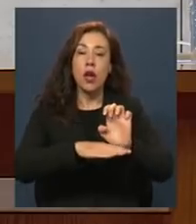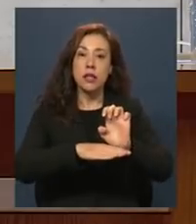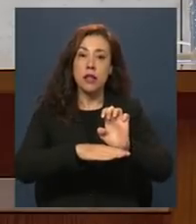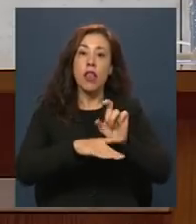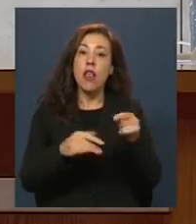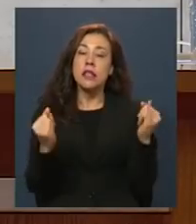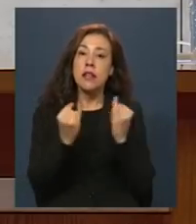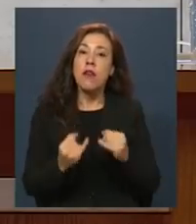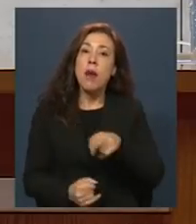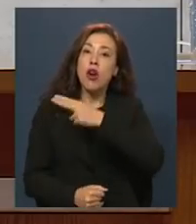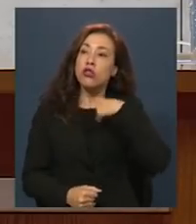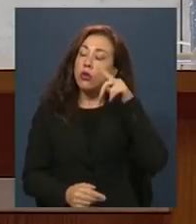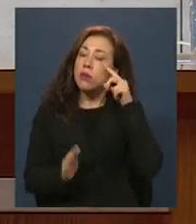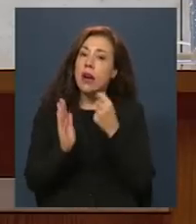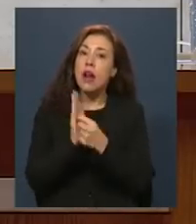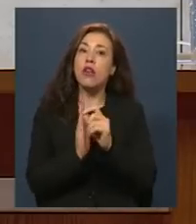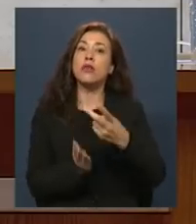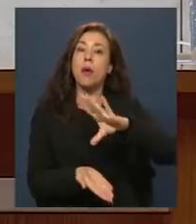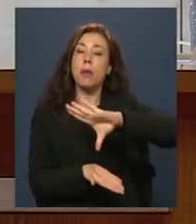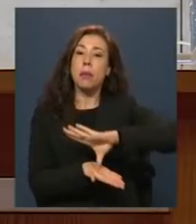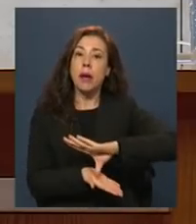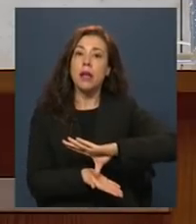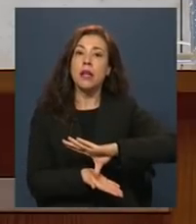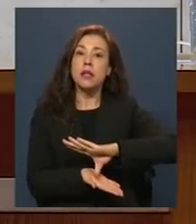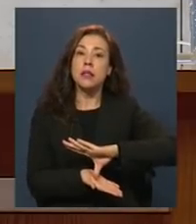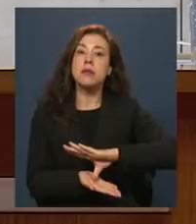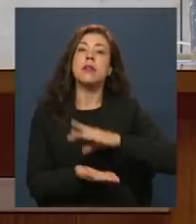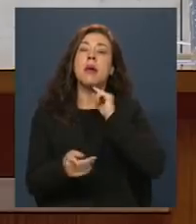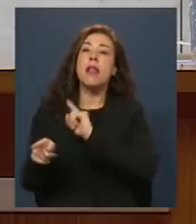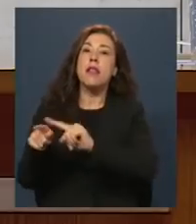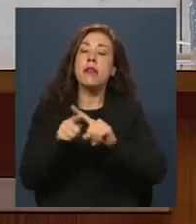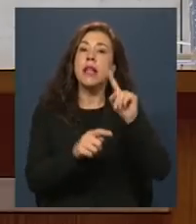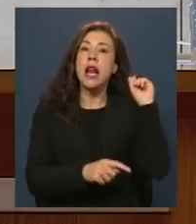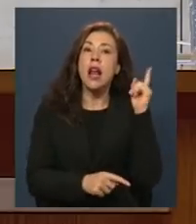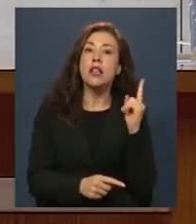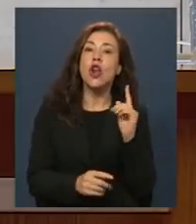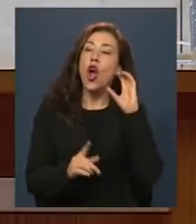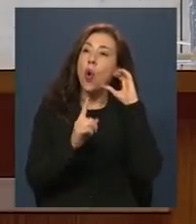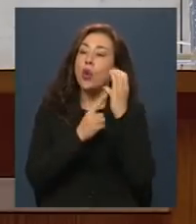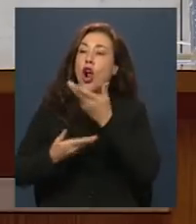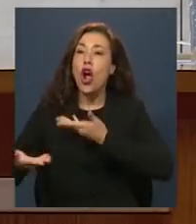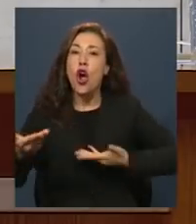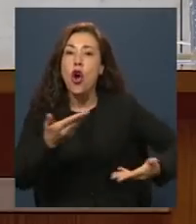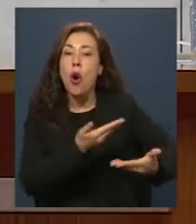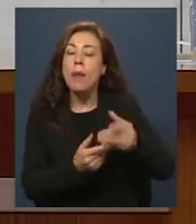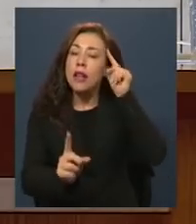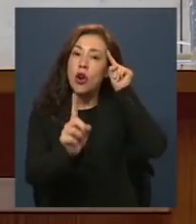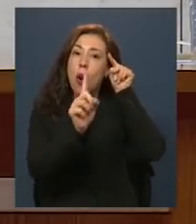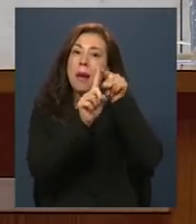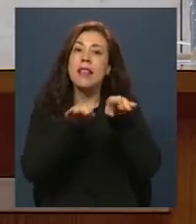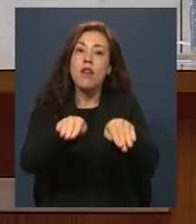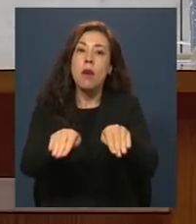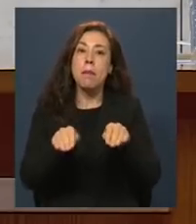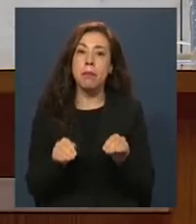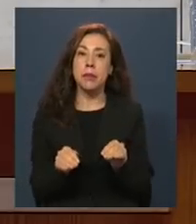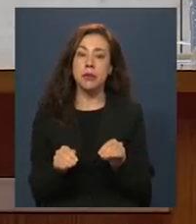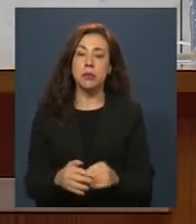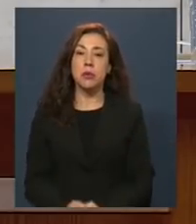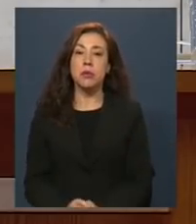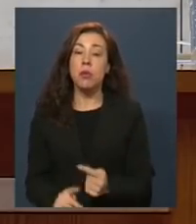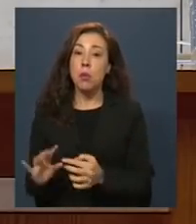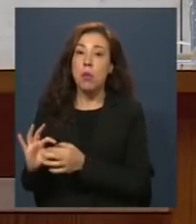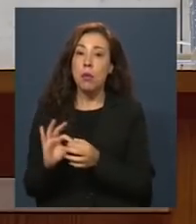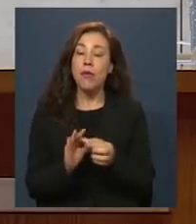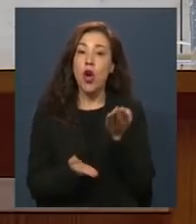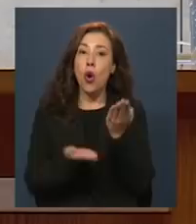Así nos reconocemos como pueblos, nacionalidades y culturas que comparten un destino común. Por eso